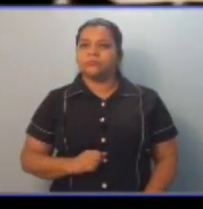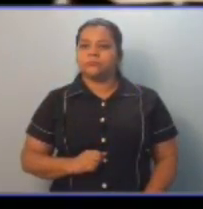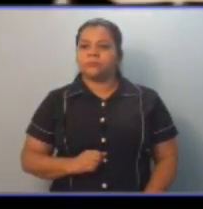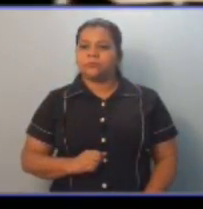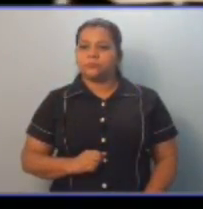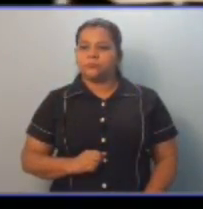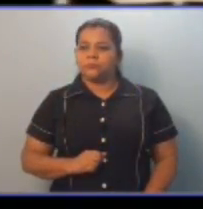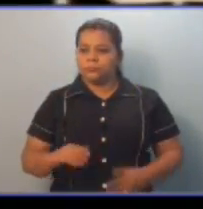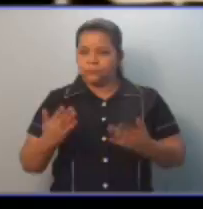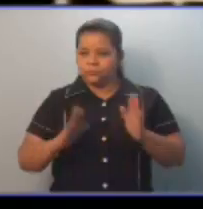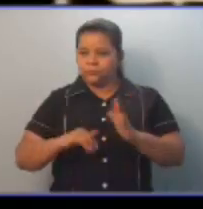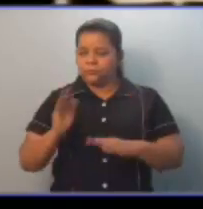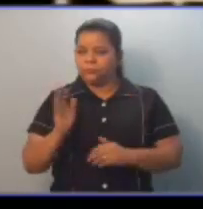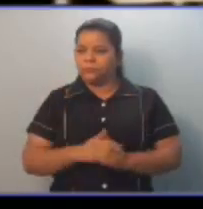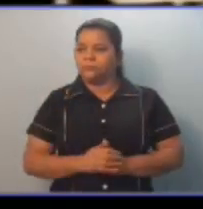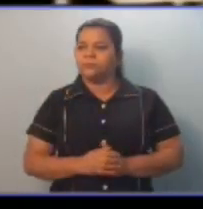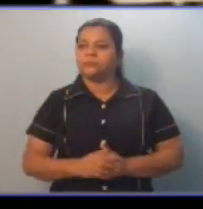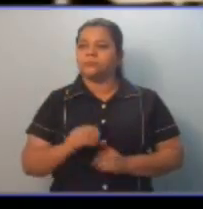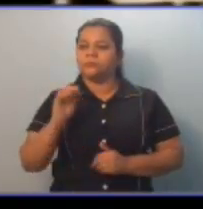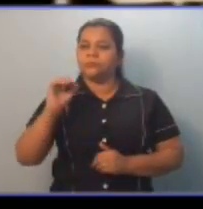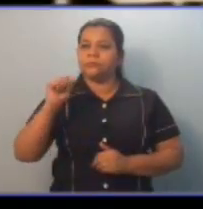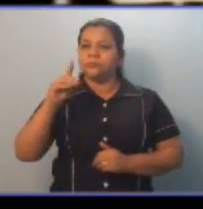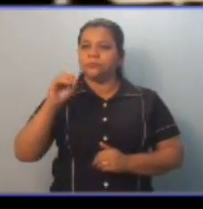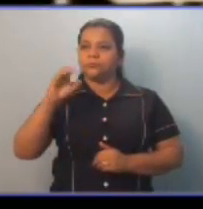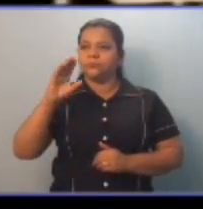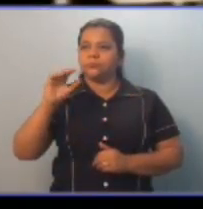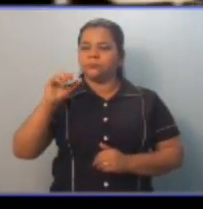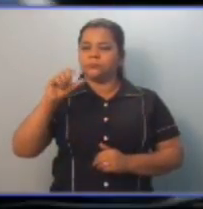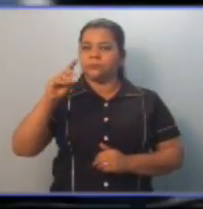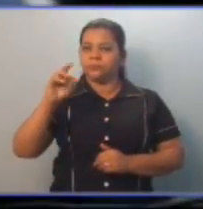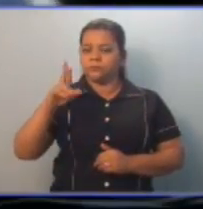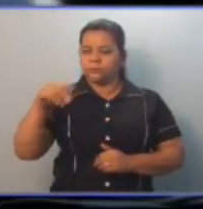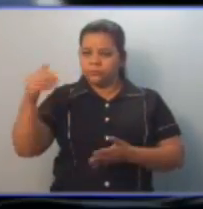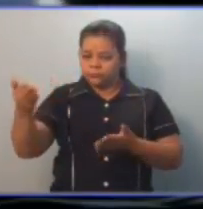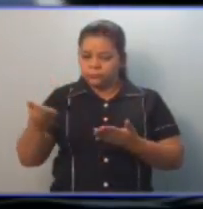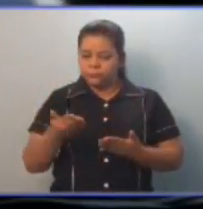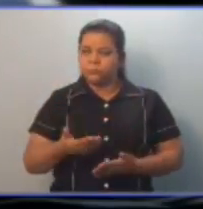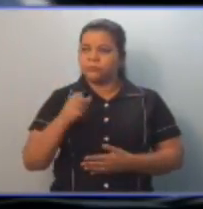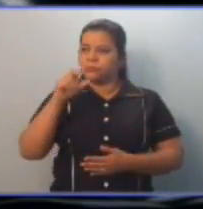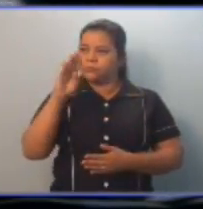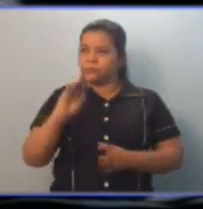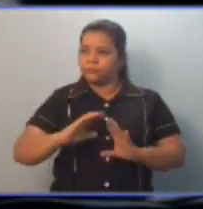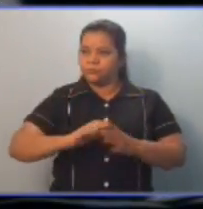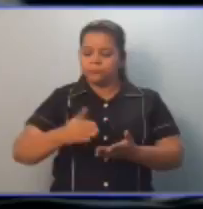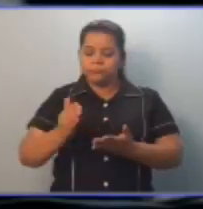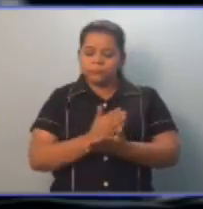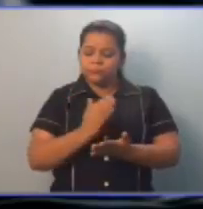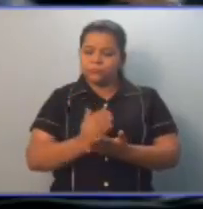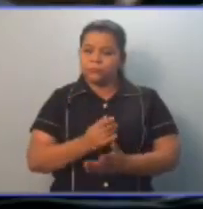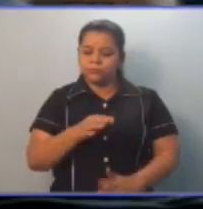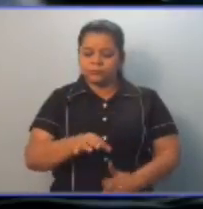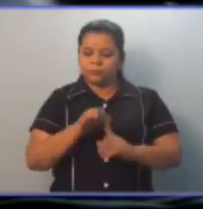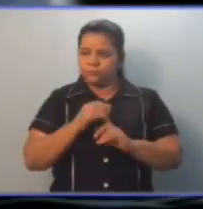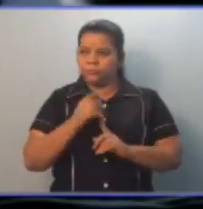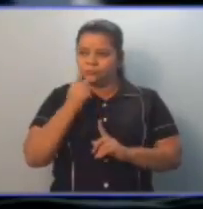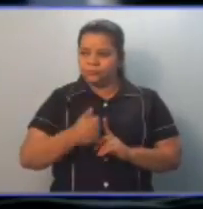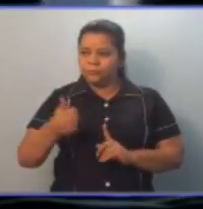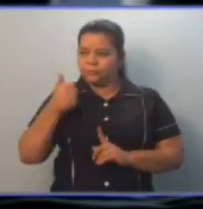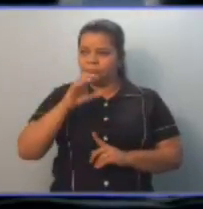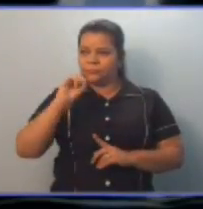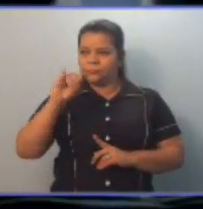Buenas tardes, licenciado Aldo Enrique Cader Camelot. Bienvenido a la Subcomisión para el Estudio de las Candidaturas al cargo de magistrado de la